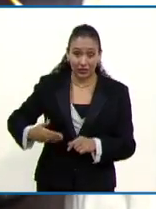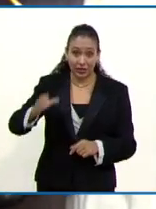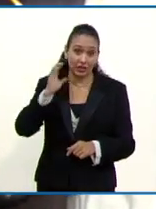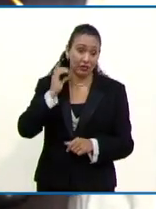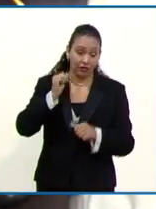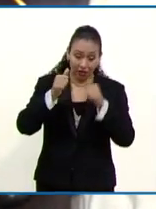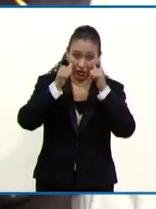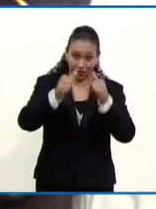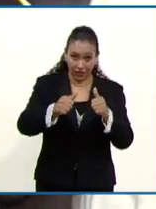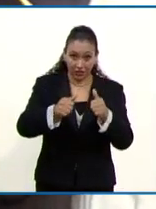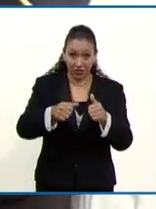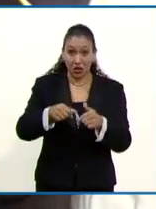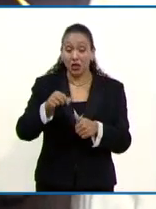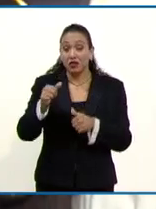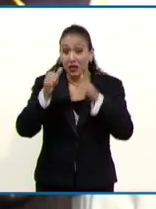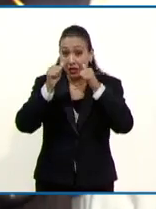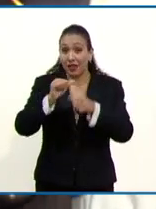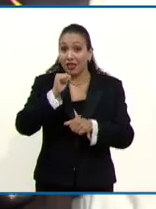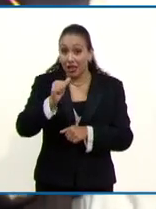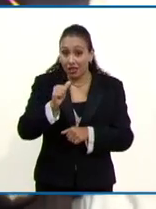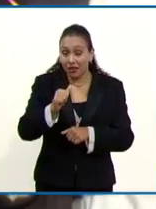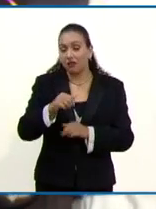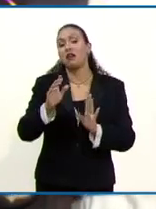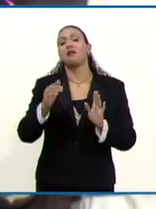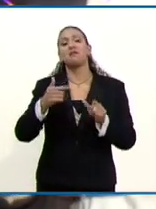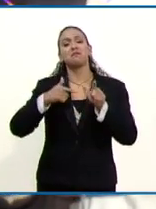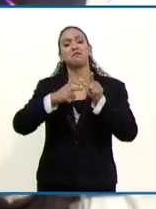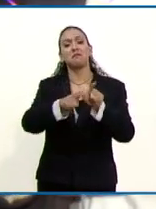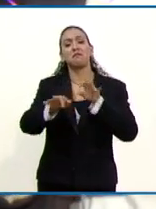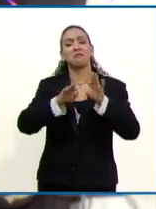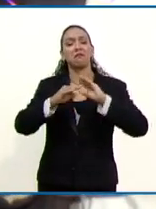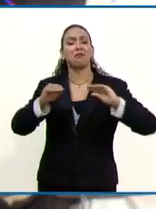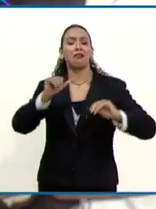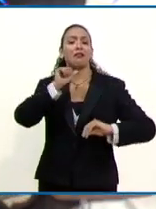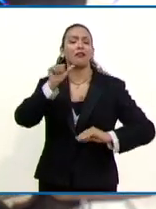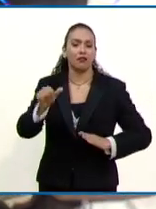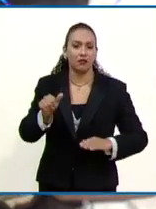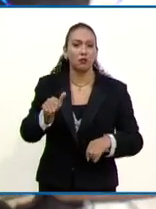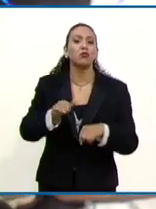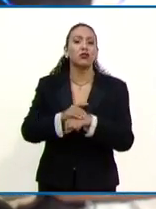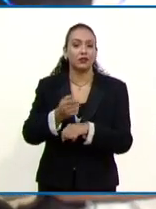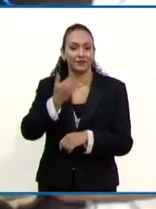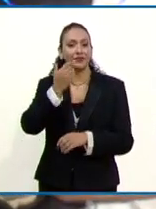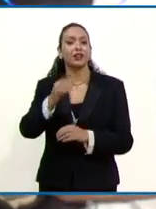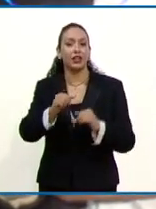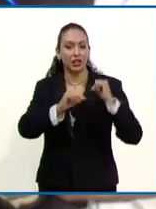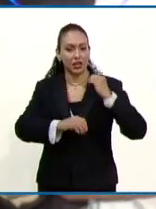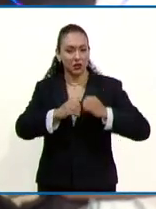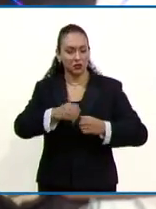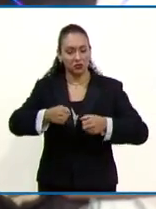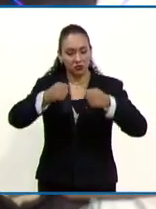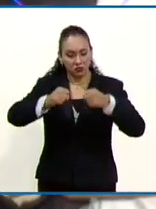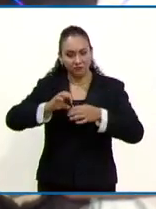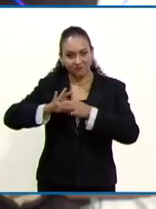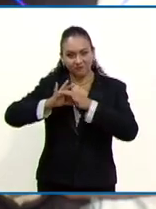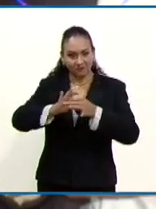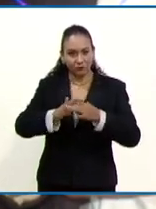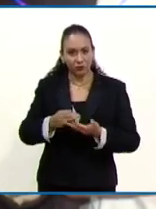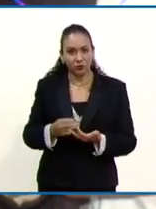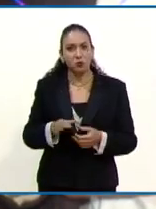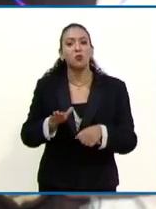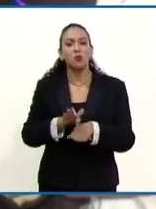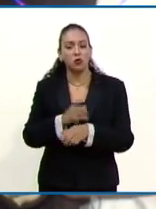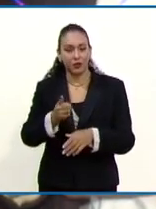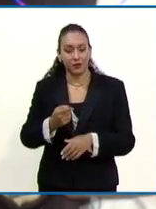y hasta que ésta sea desechada, para dar paso a la construcción de una reforma integral del sistema de justicia a la que sin